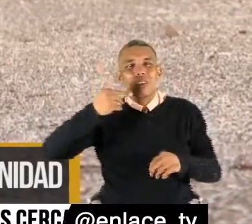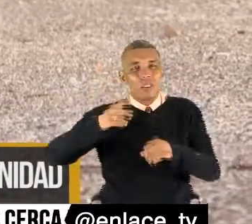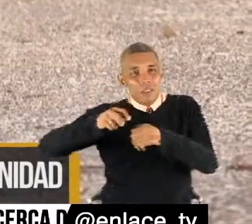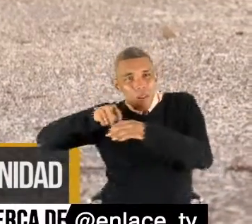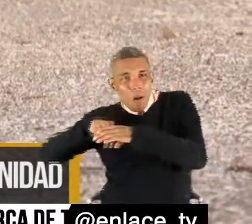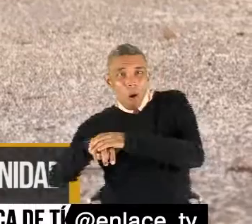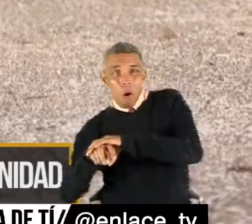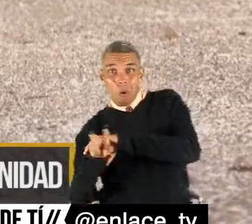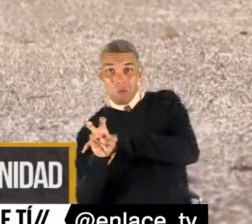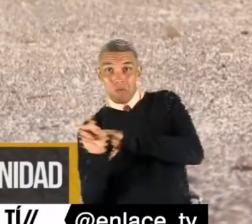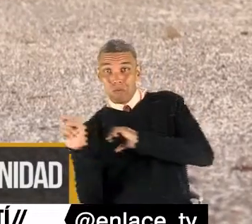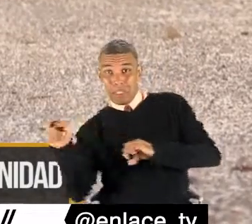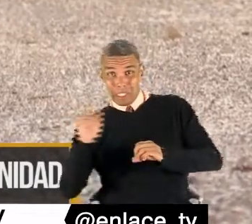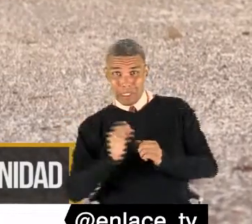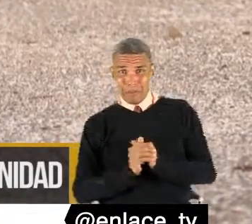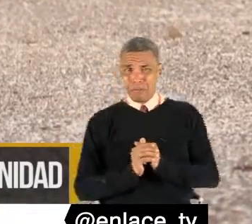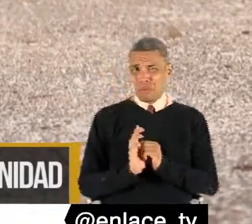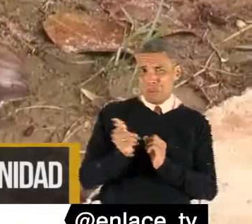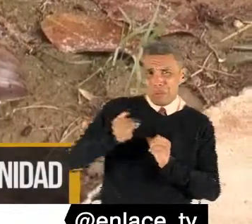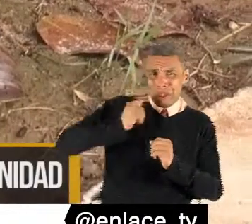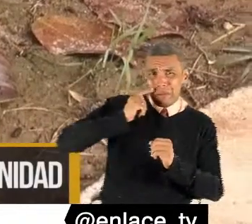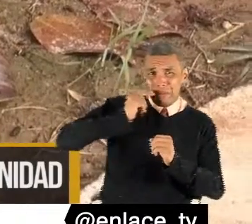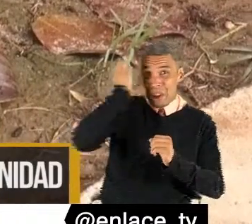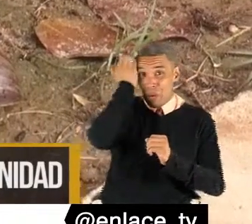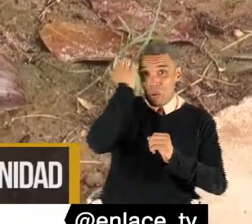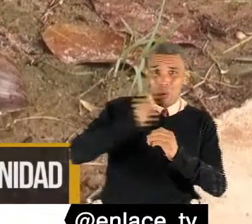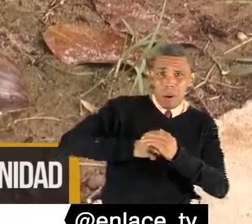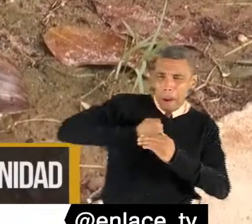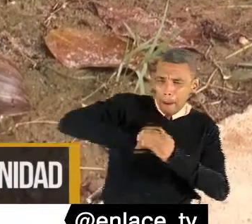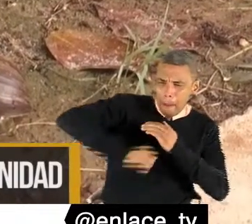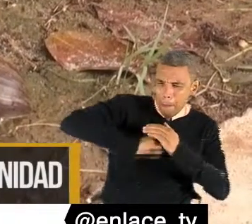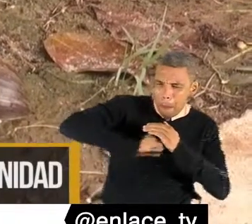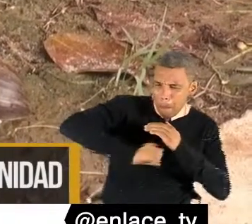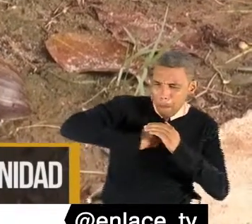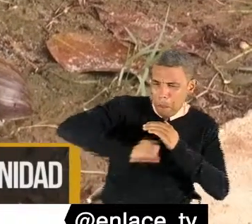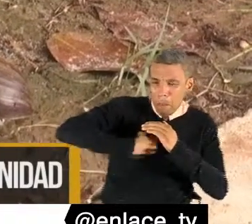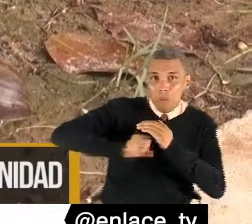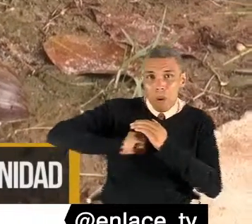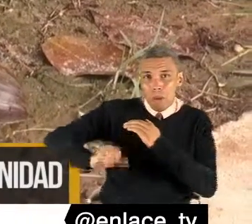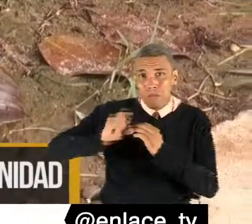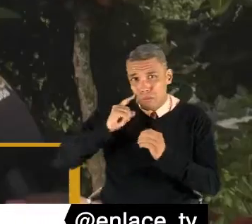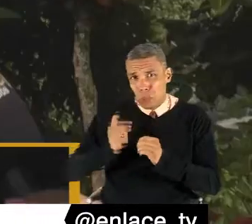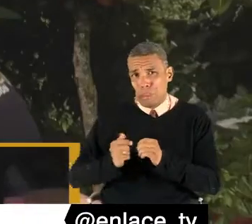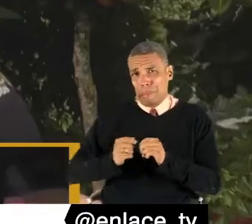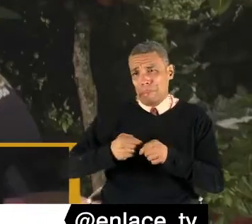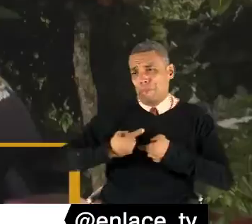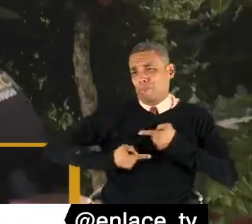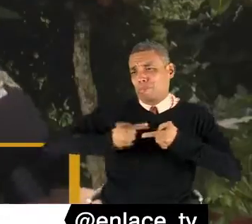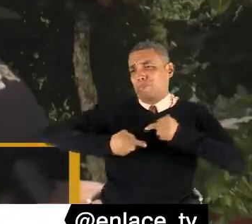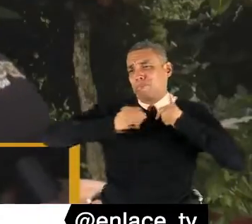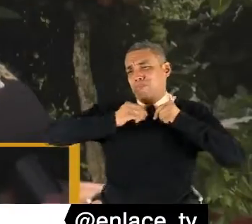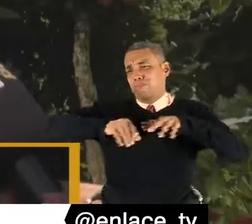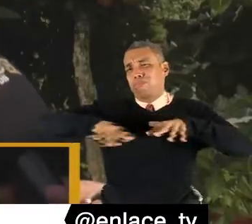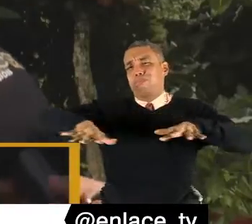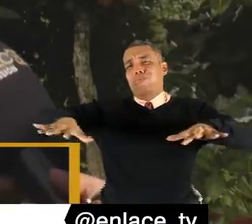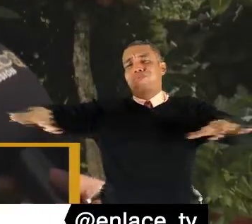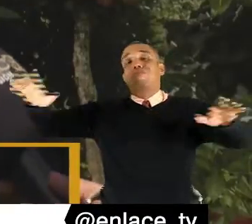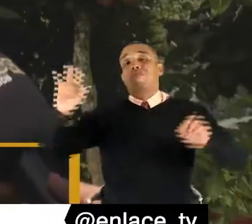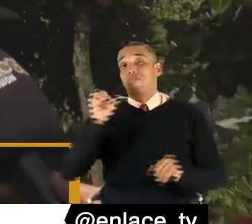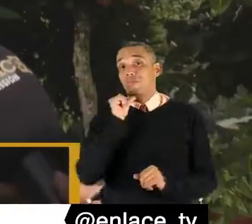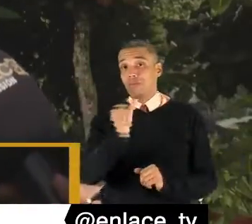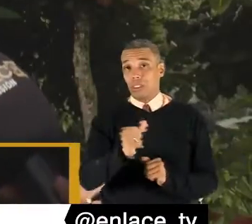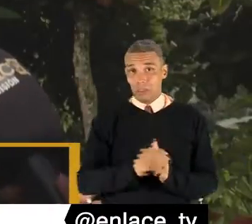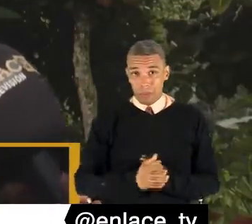lo manifiestan los pobladores de esta comuna, la 4 de la ciudad. Y así es, cuando hay presencia de lluvia,